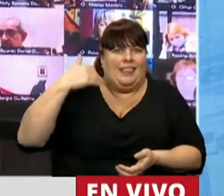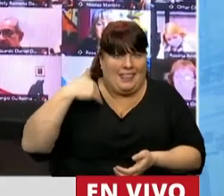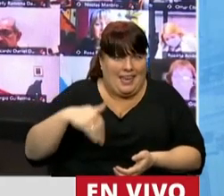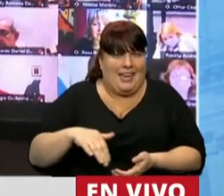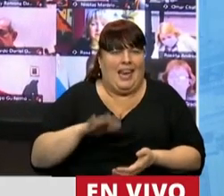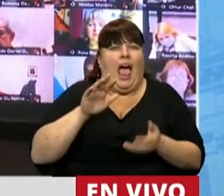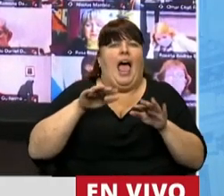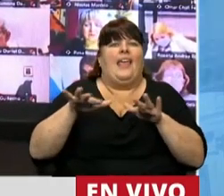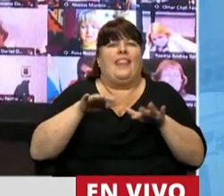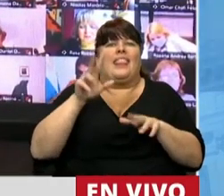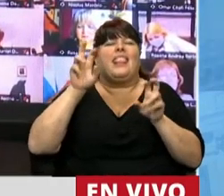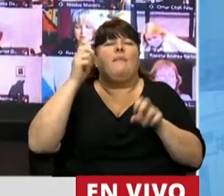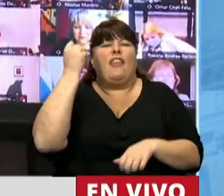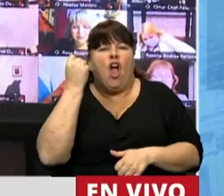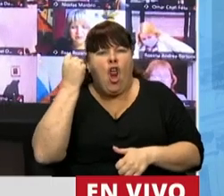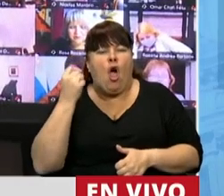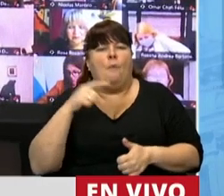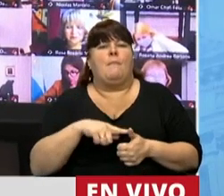en su economía y en su,